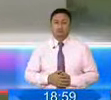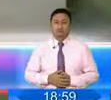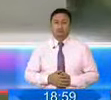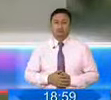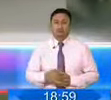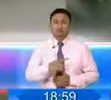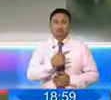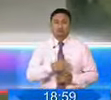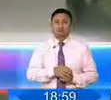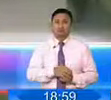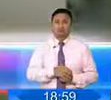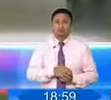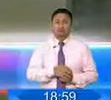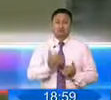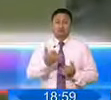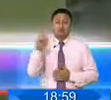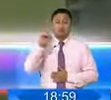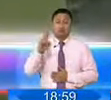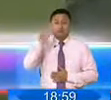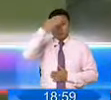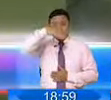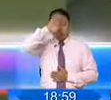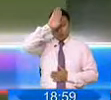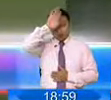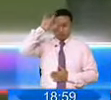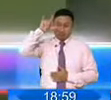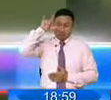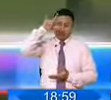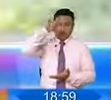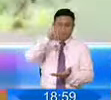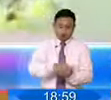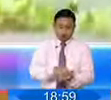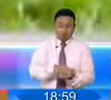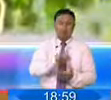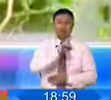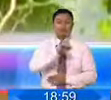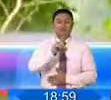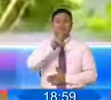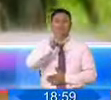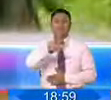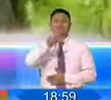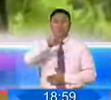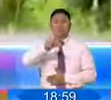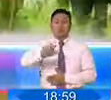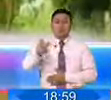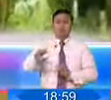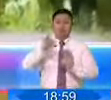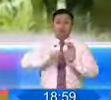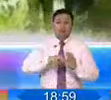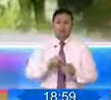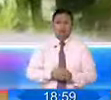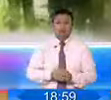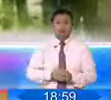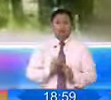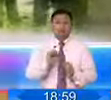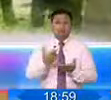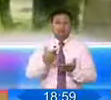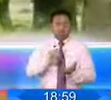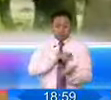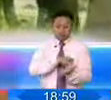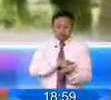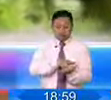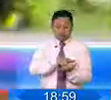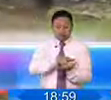Un avión comercial se desplomó este viernes en Cuba, con 113 personas a bordo entre pasajeros y tripulantes, poco después de despegar del